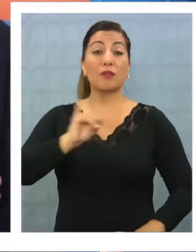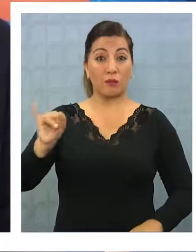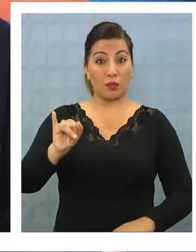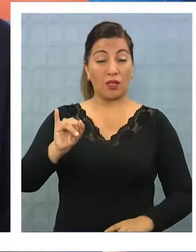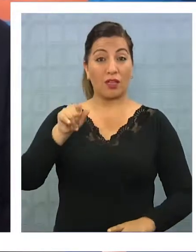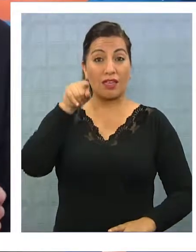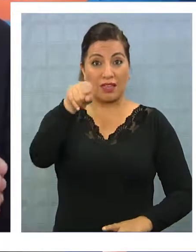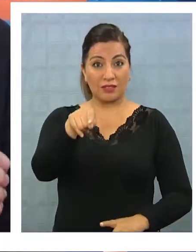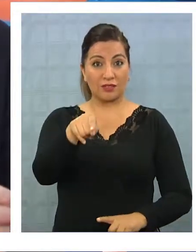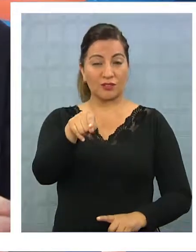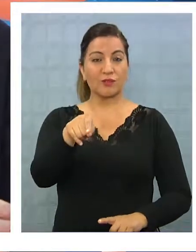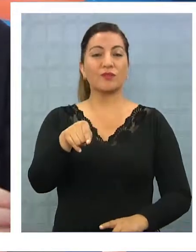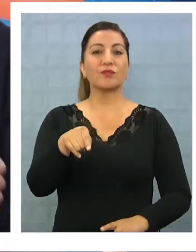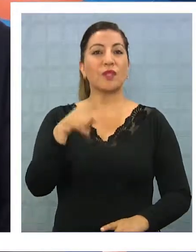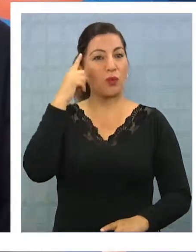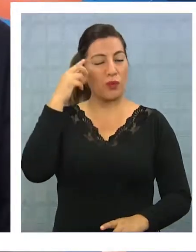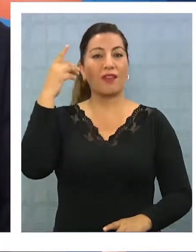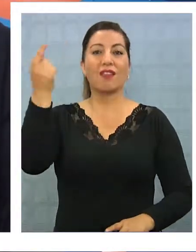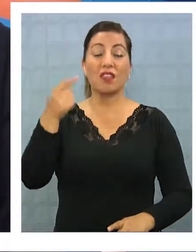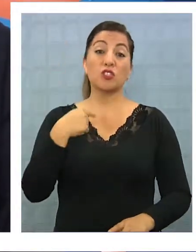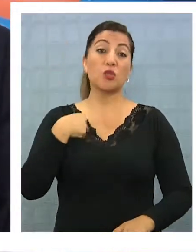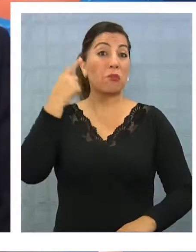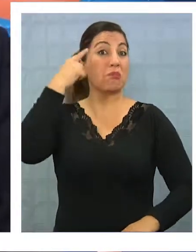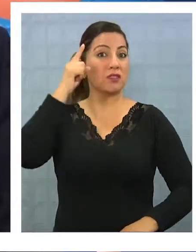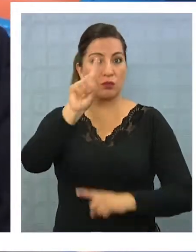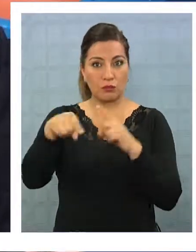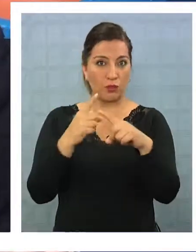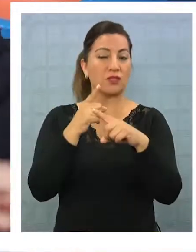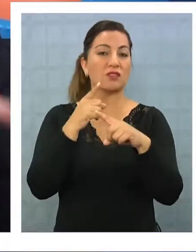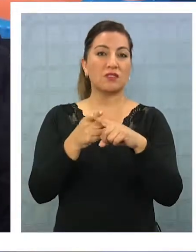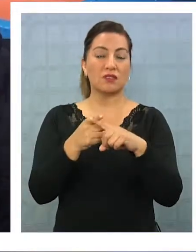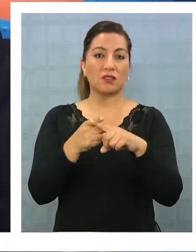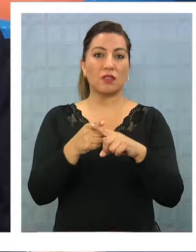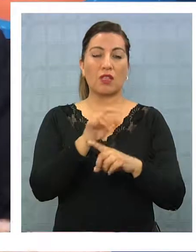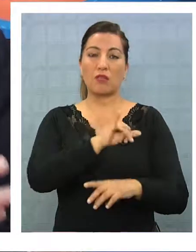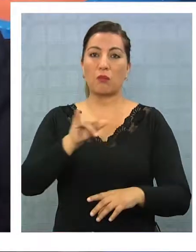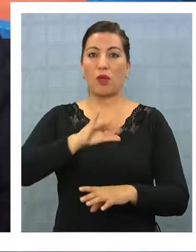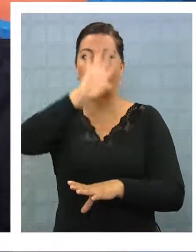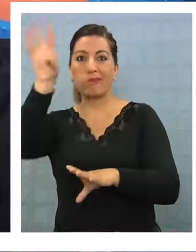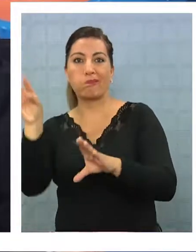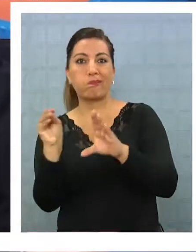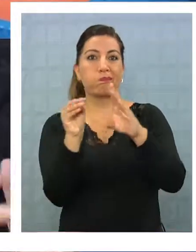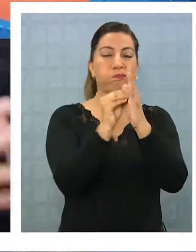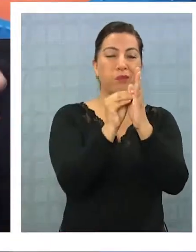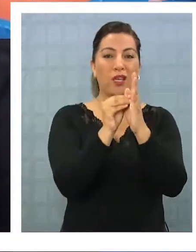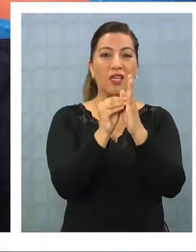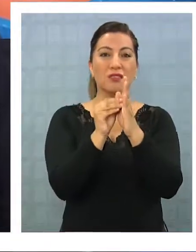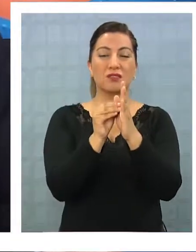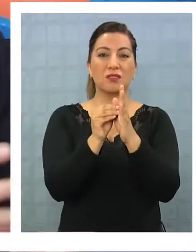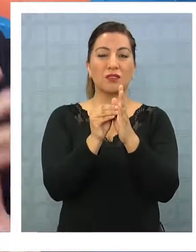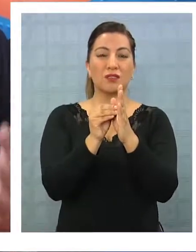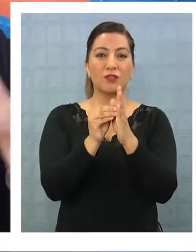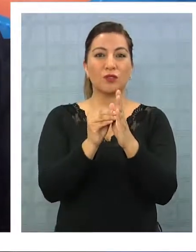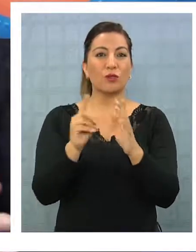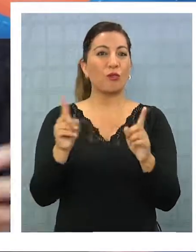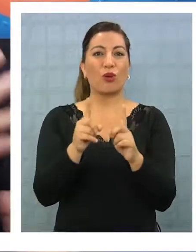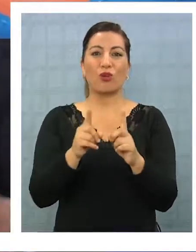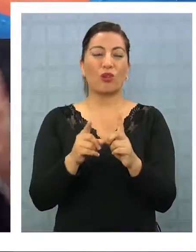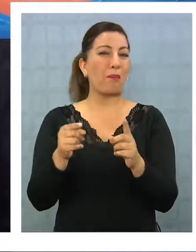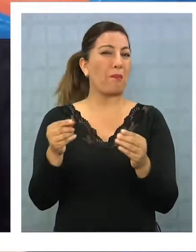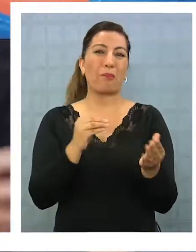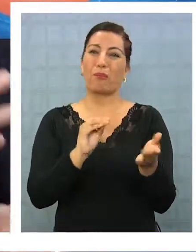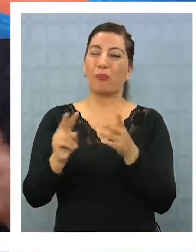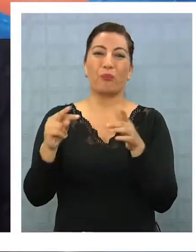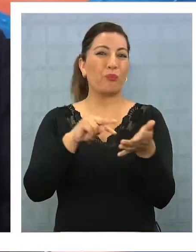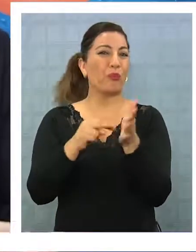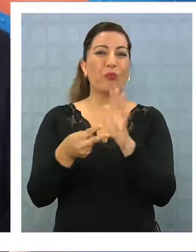una medida que en sí a mí me parece positiva quedó inmersa en una especie de envoltorio muy